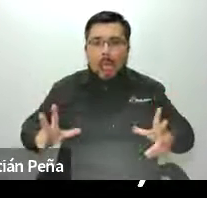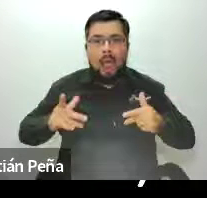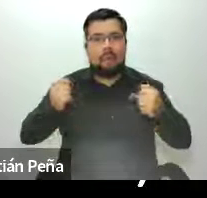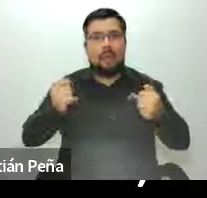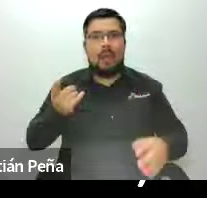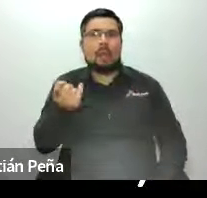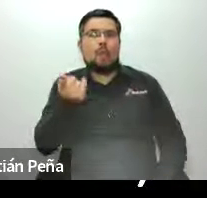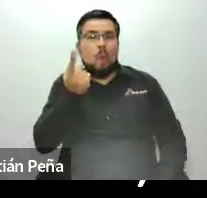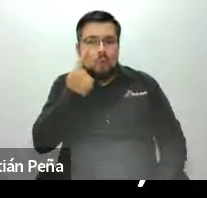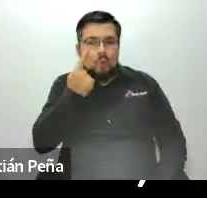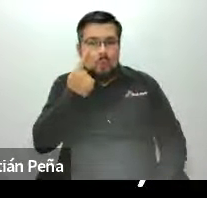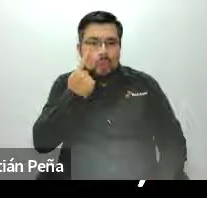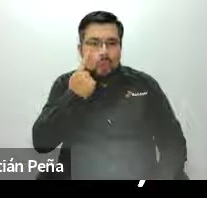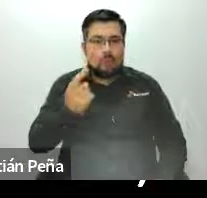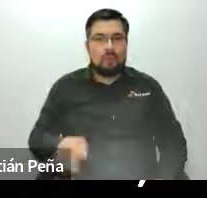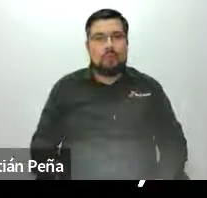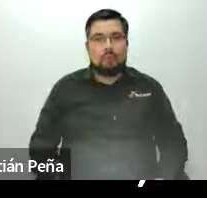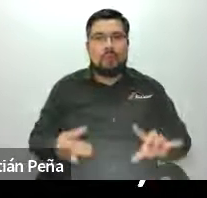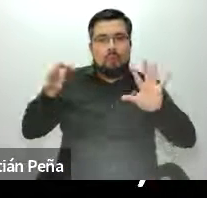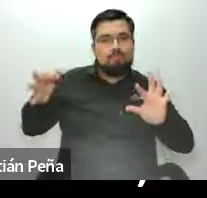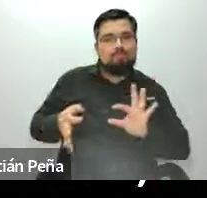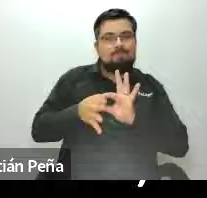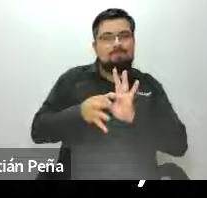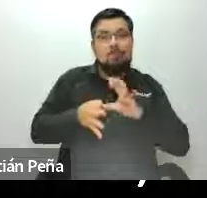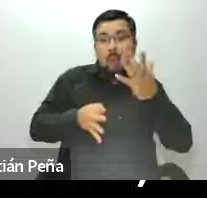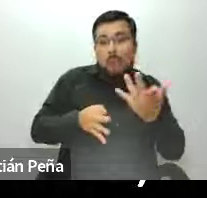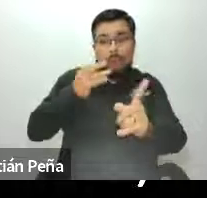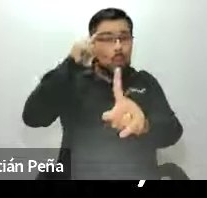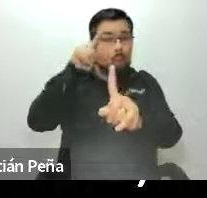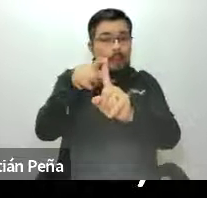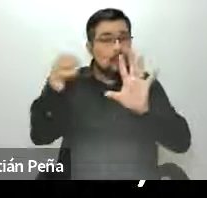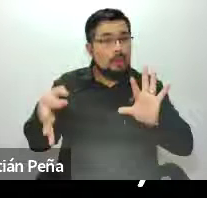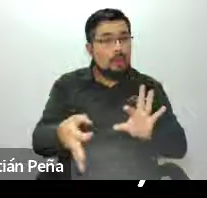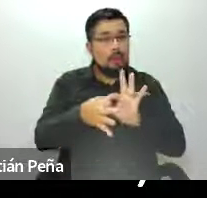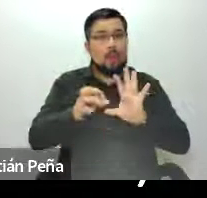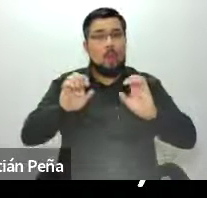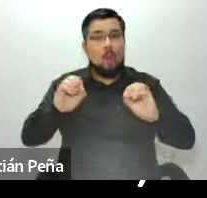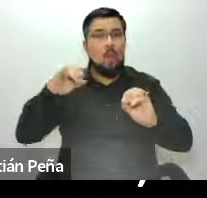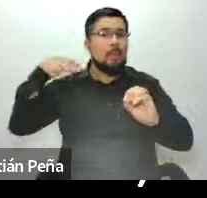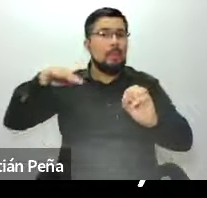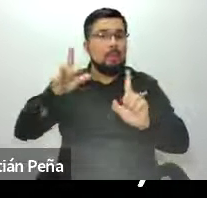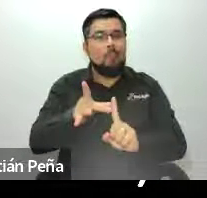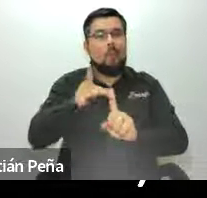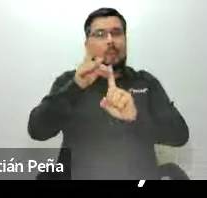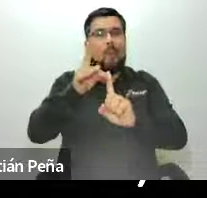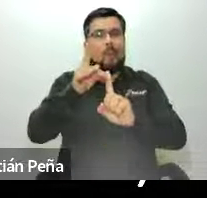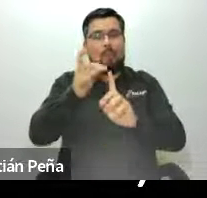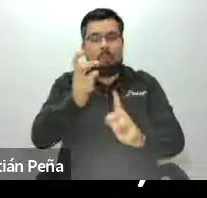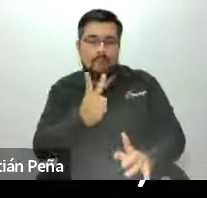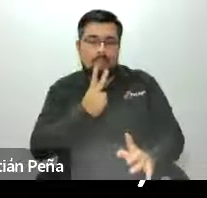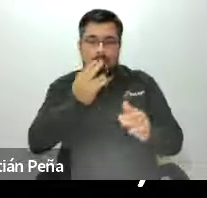implicados, no necesariamente eran objetivos que se vinculaban o que eran relevantes y pertinentes para la vida de las y los estudiantes, pensando sobre todo en estudiantes